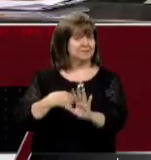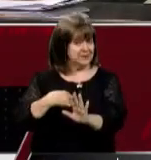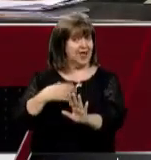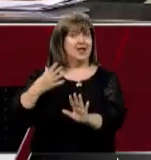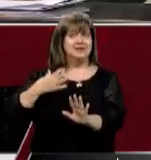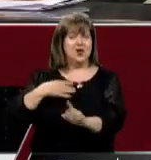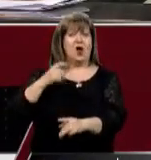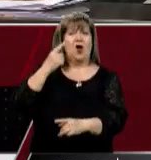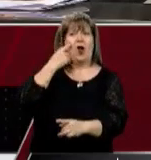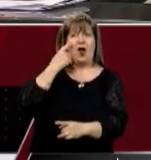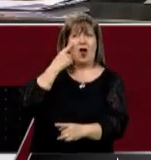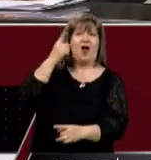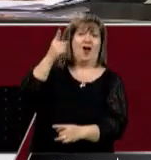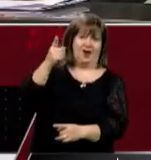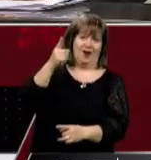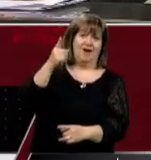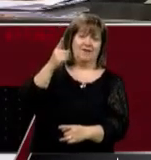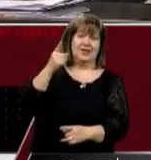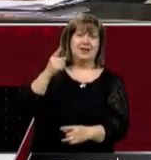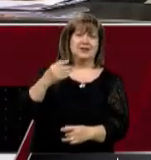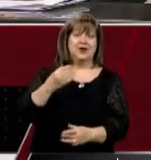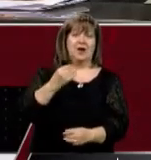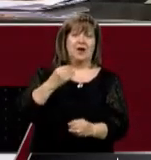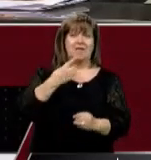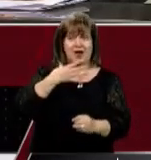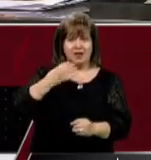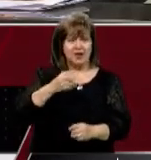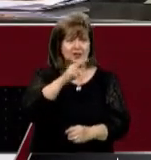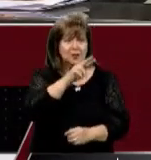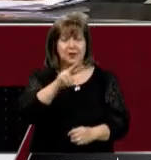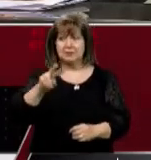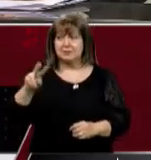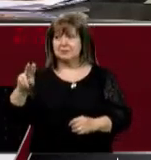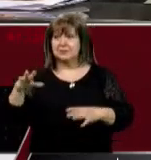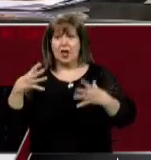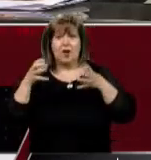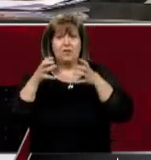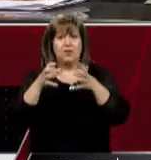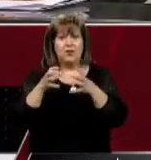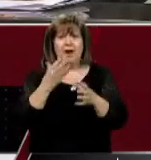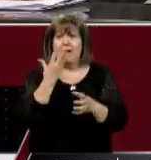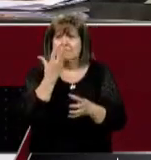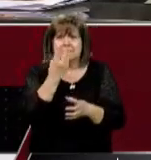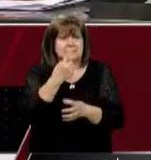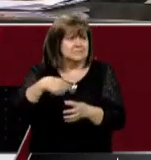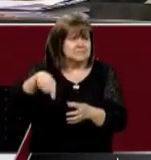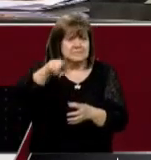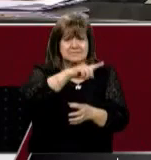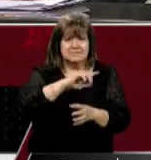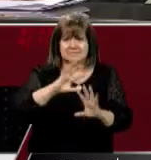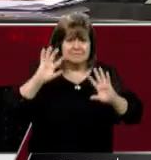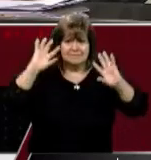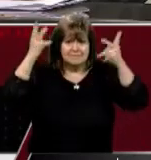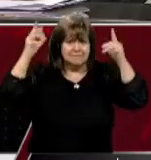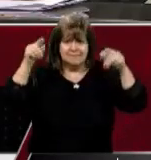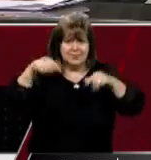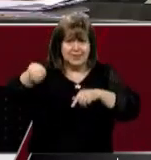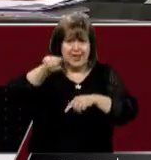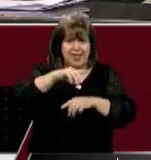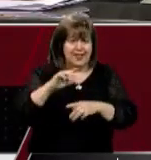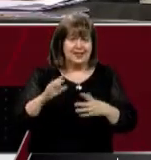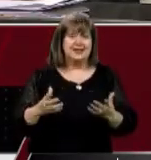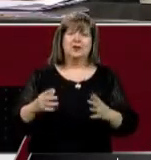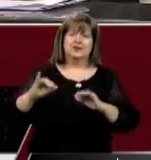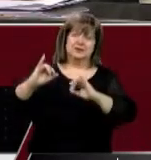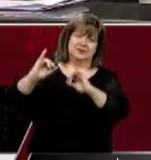Nápoles, y realmente me maravilló la pasión con la que viven el fútbol. Sí, una